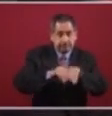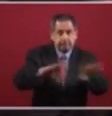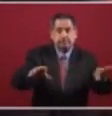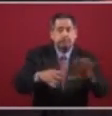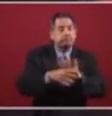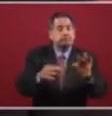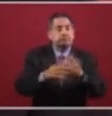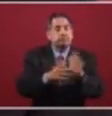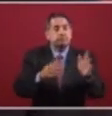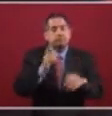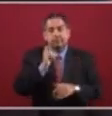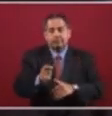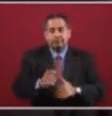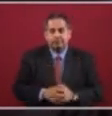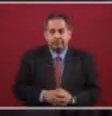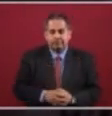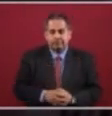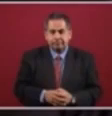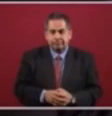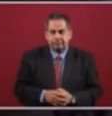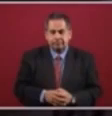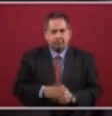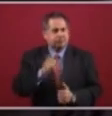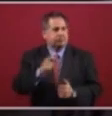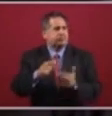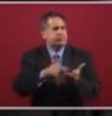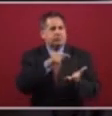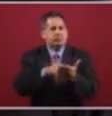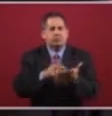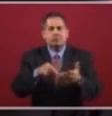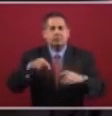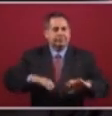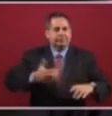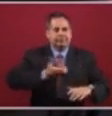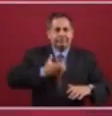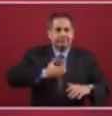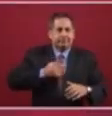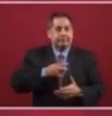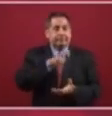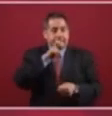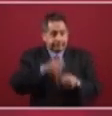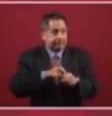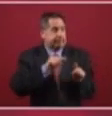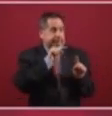dieron a conocer pues todos los salones del palacio,